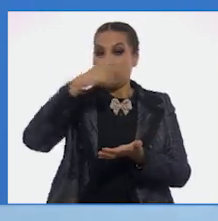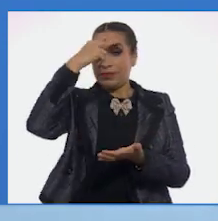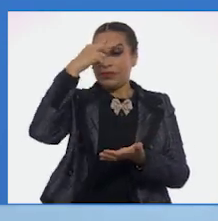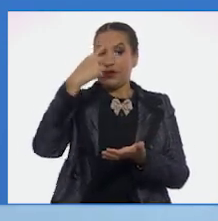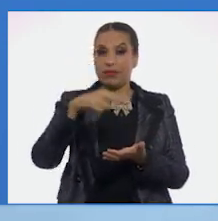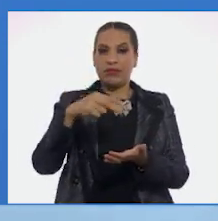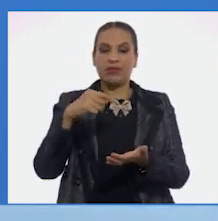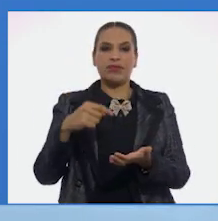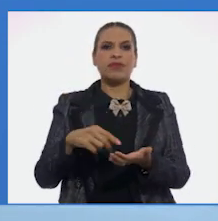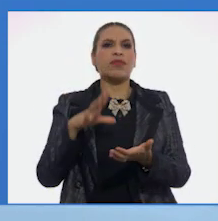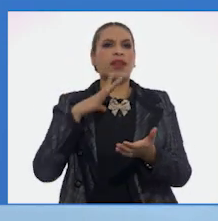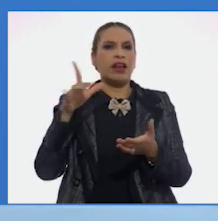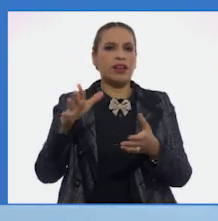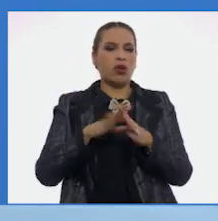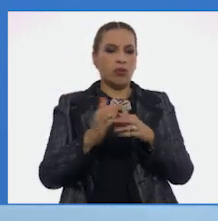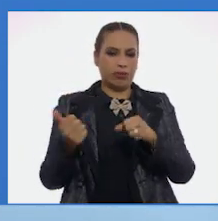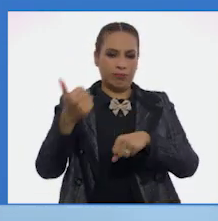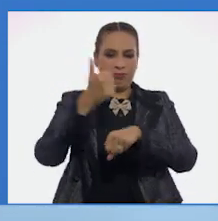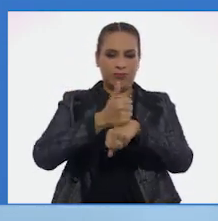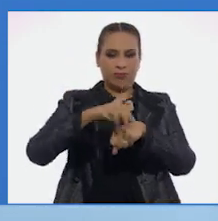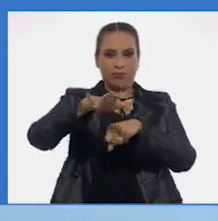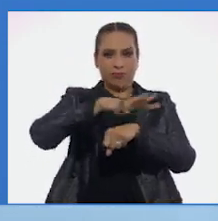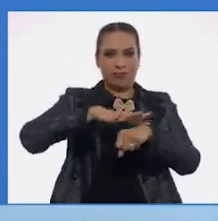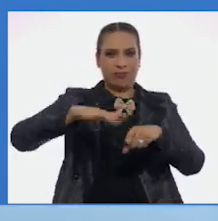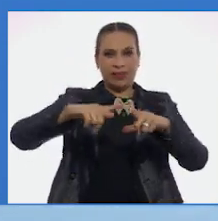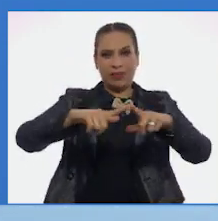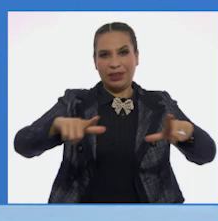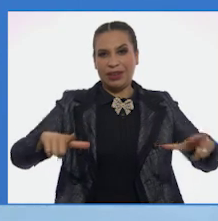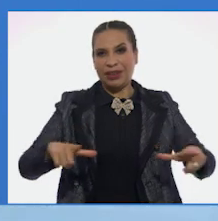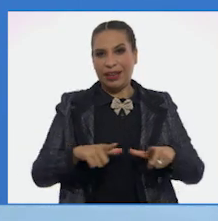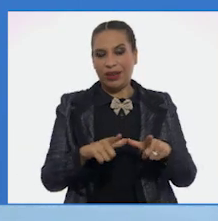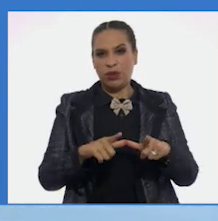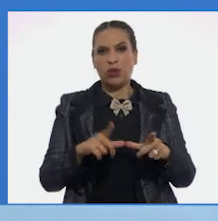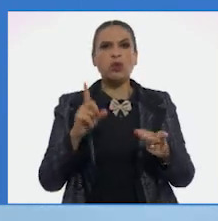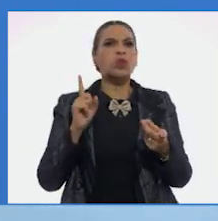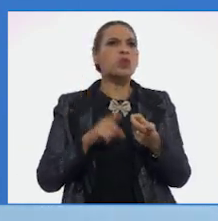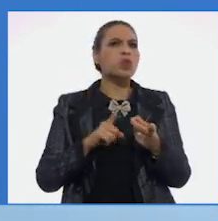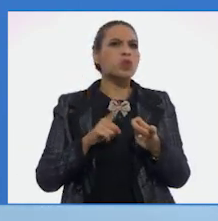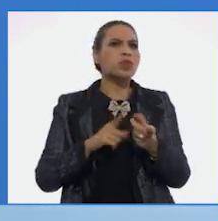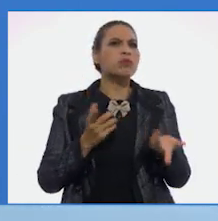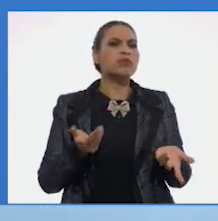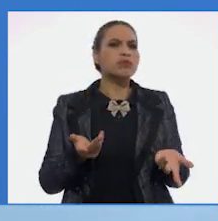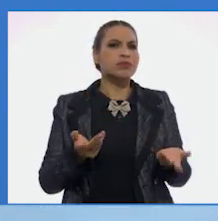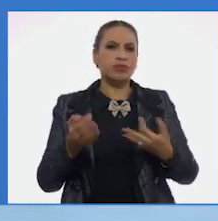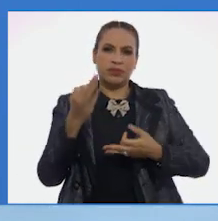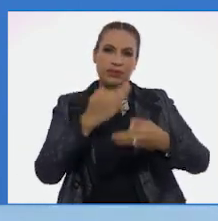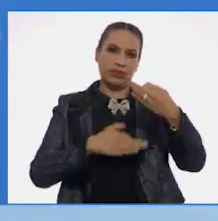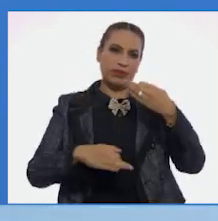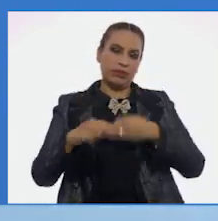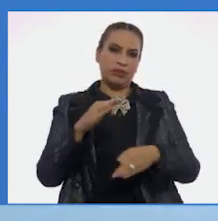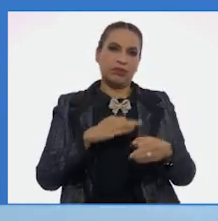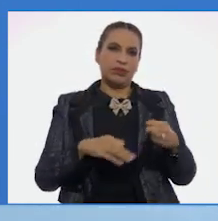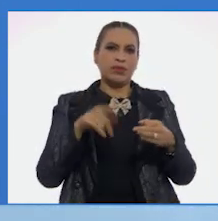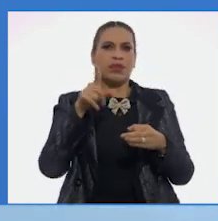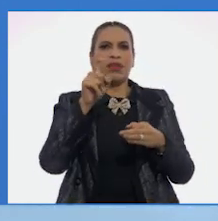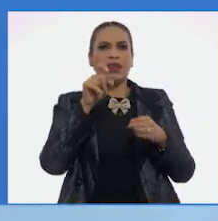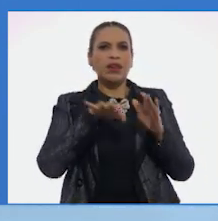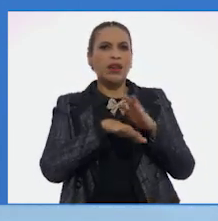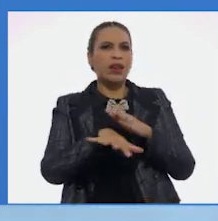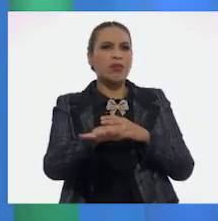se había fundado sobre un lago, ¿dónde habrá quedado toda esa